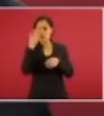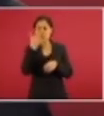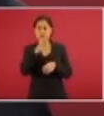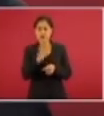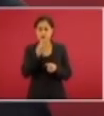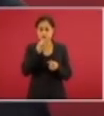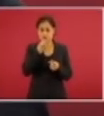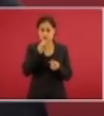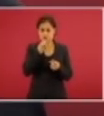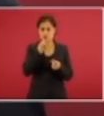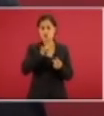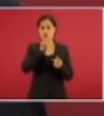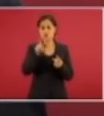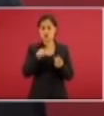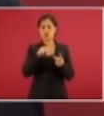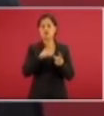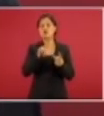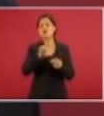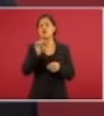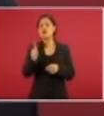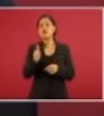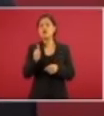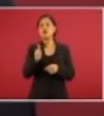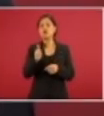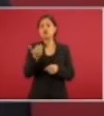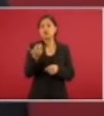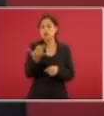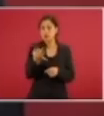y 50 minutos al plan